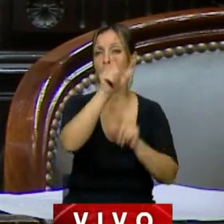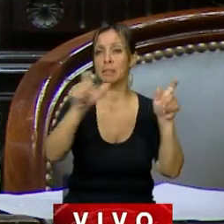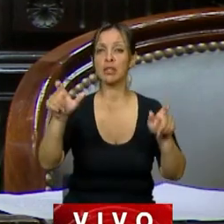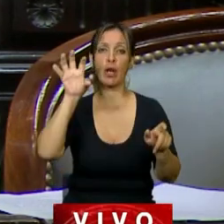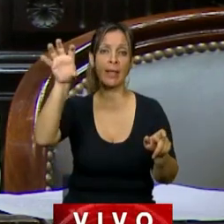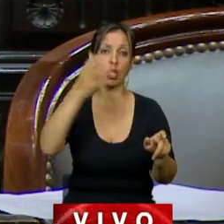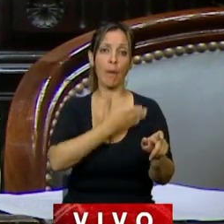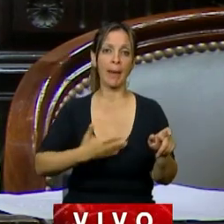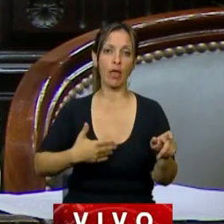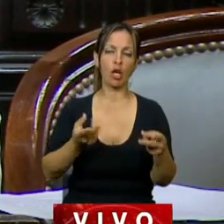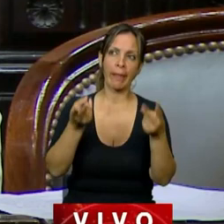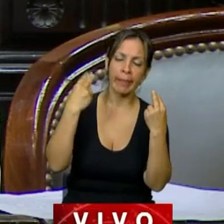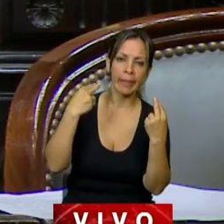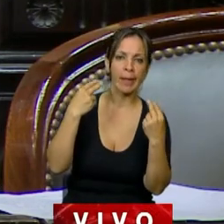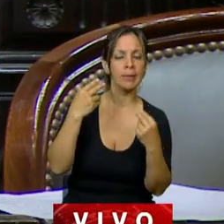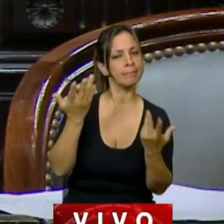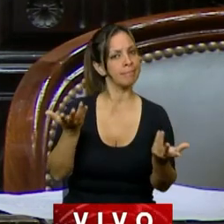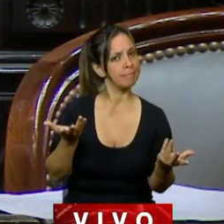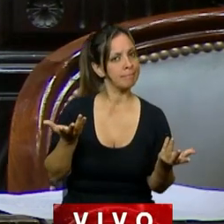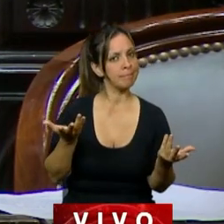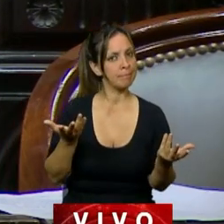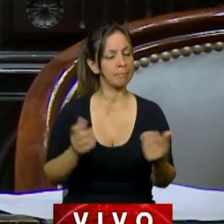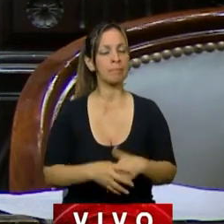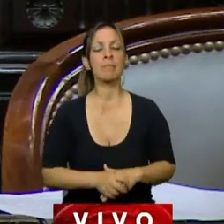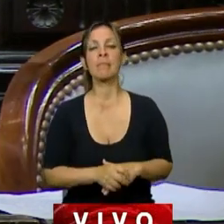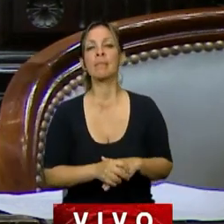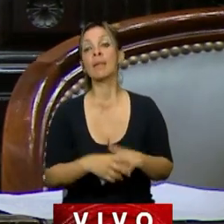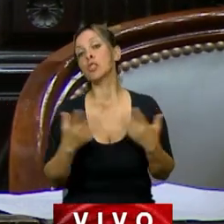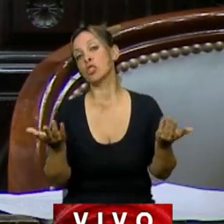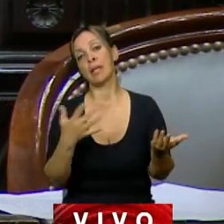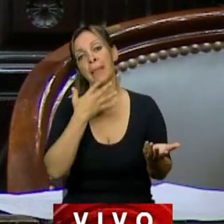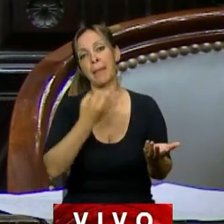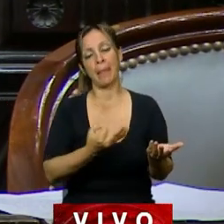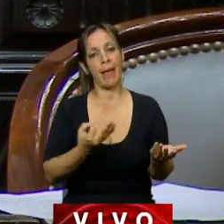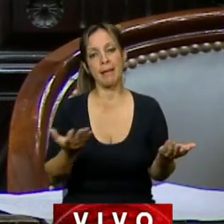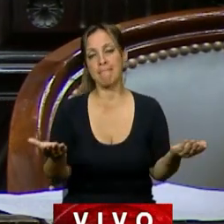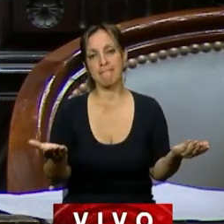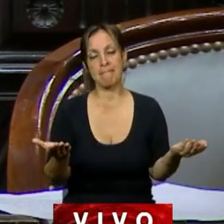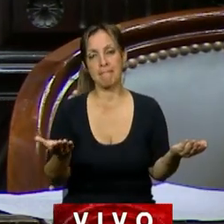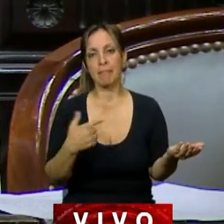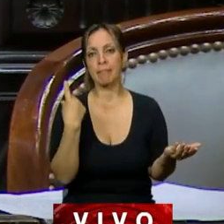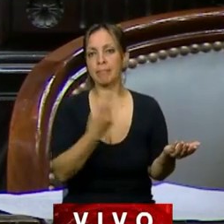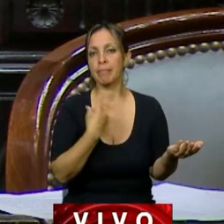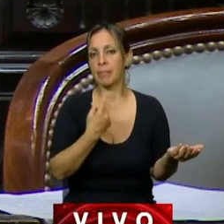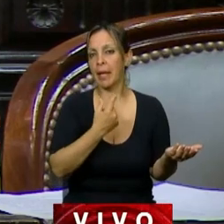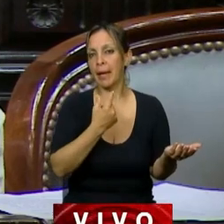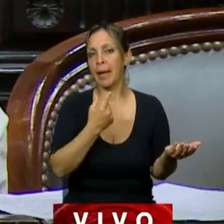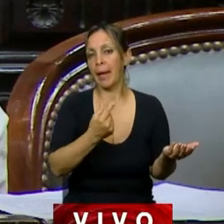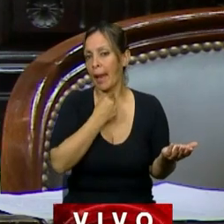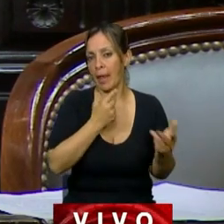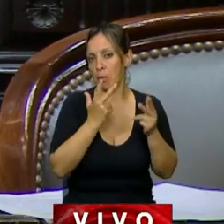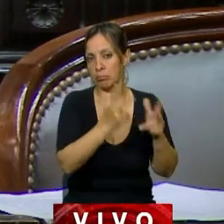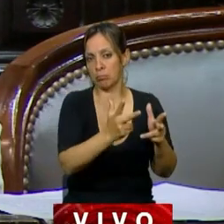son rehenes del presidente. Así que la verdad, presidente, es que queremos